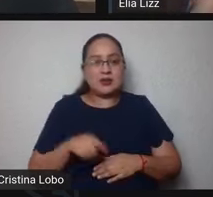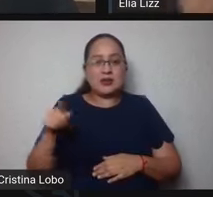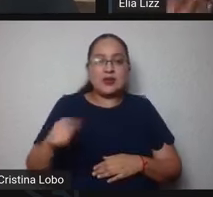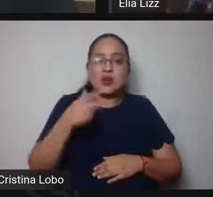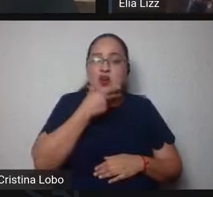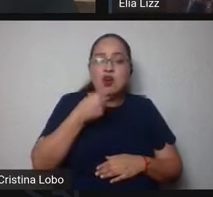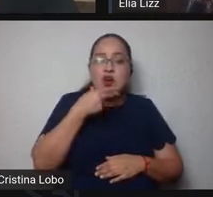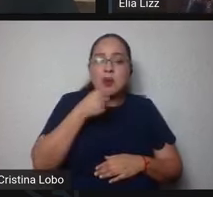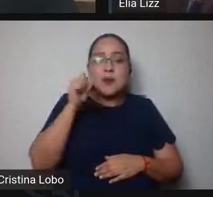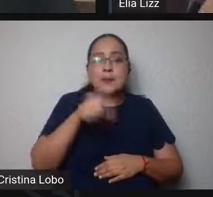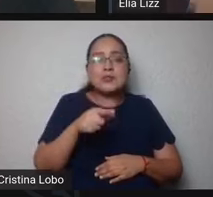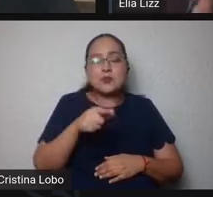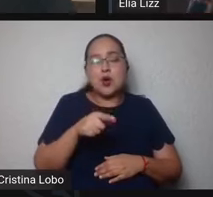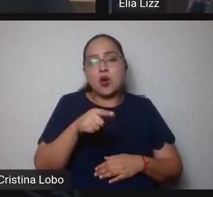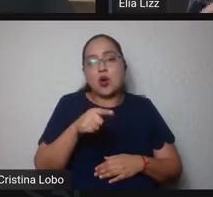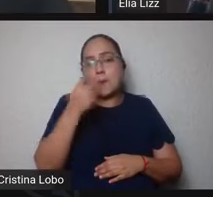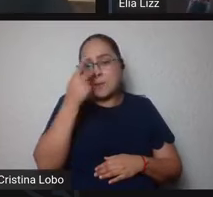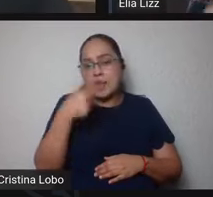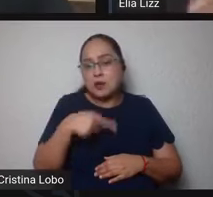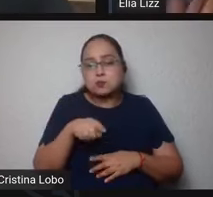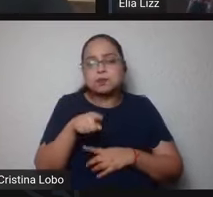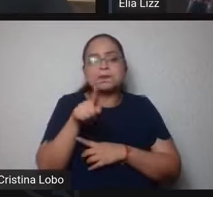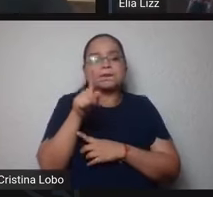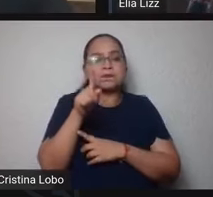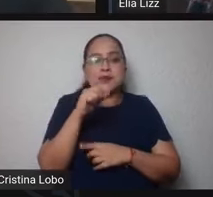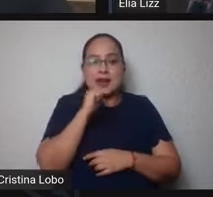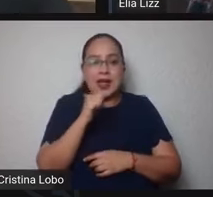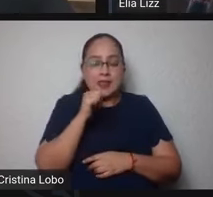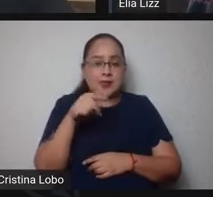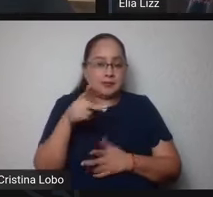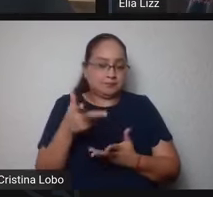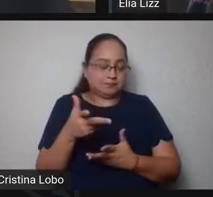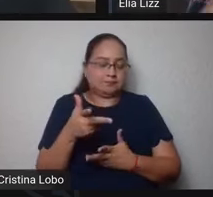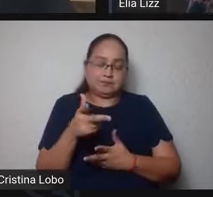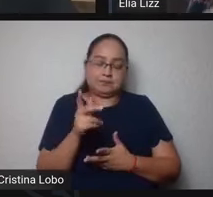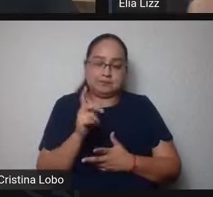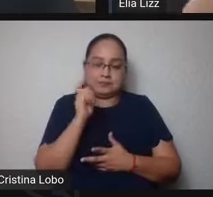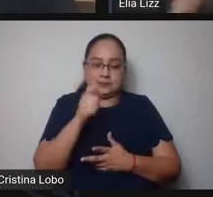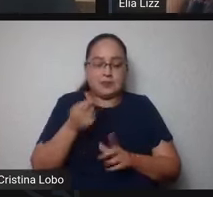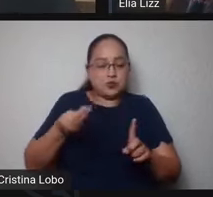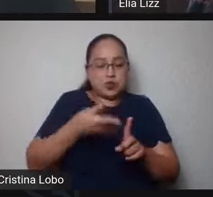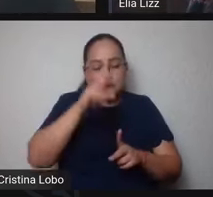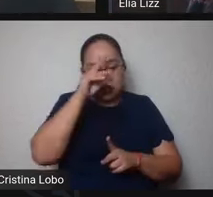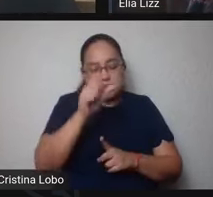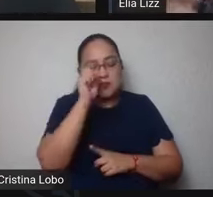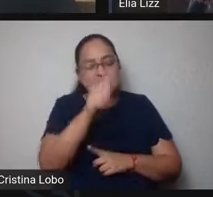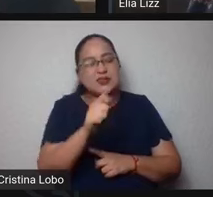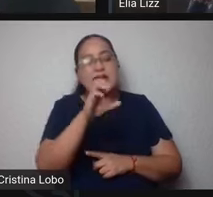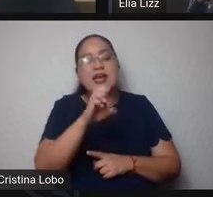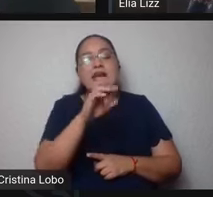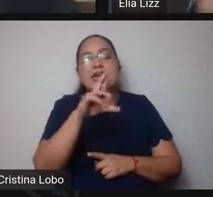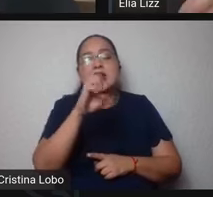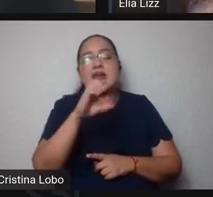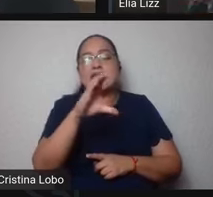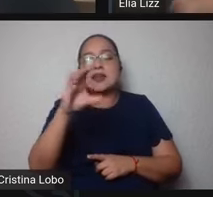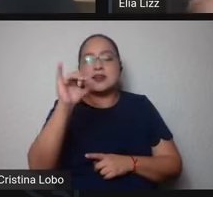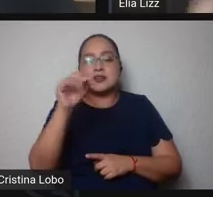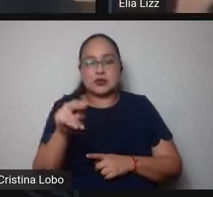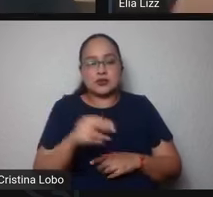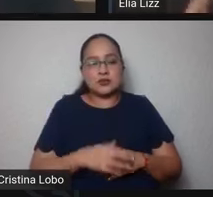pare. A lo mejor sí se dice, pero lo más correcto es decir ya no tiene erección, ¿no? Si empezamos a desmitificar todas estas frases,